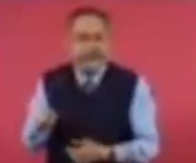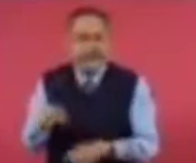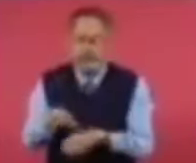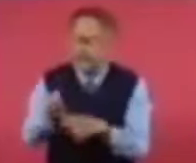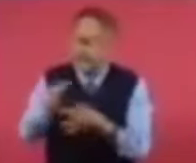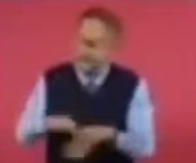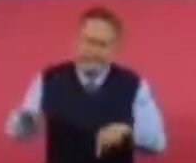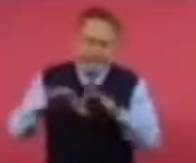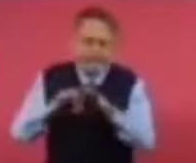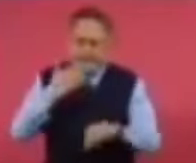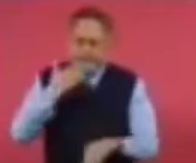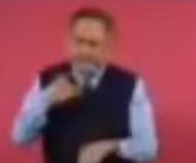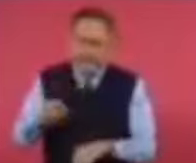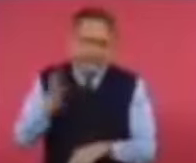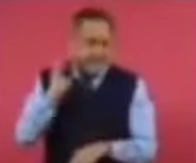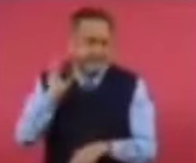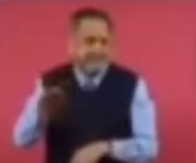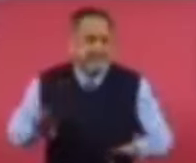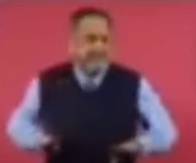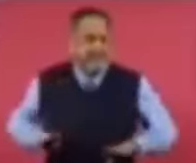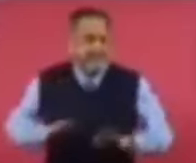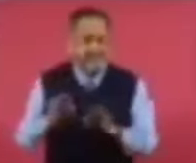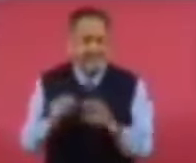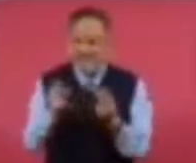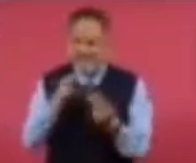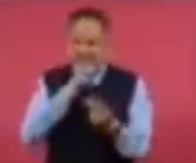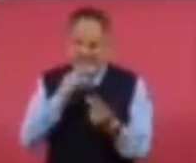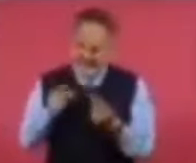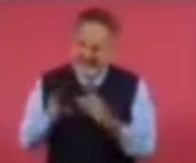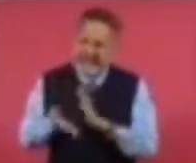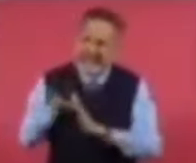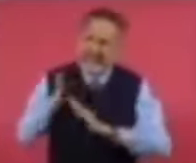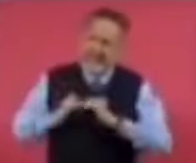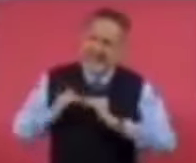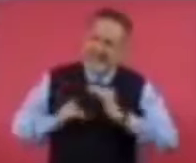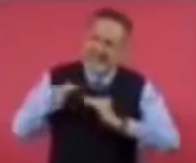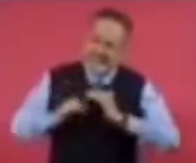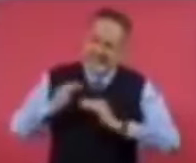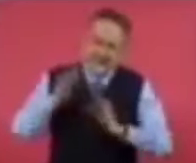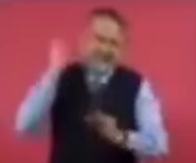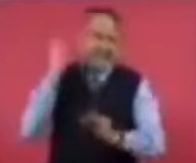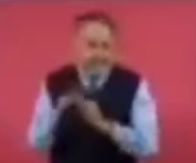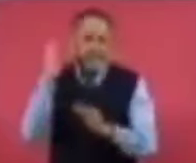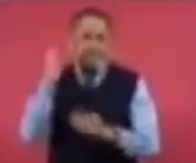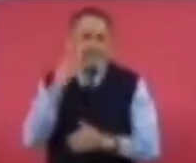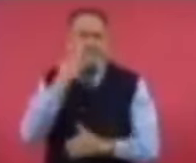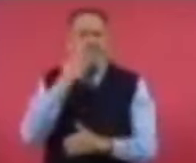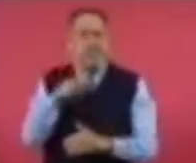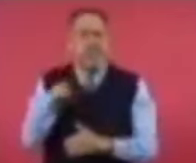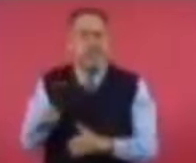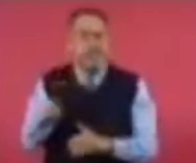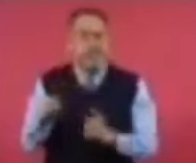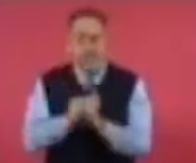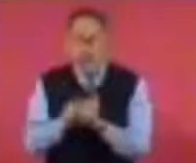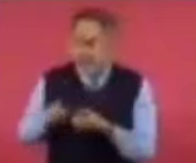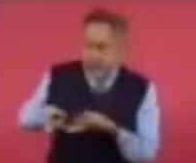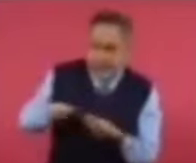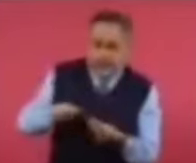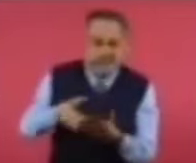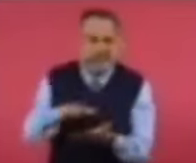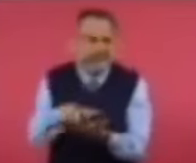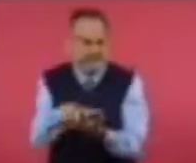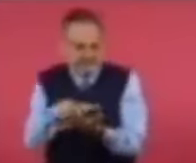repente hubo una situación que si ronal un día dijo una fecha y se había equivocado y la quisieron estar golpete con eso aún el tiempo el que